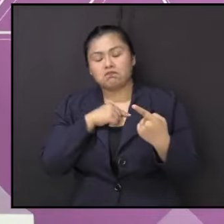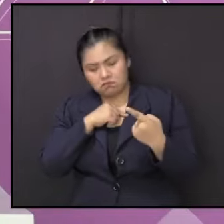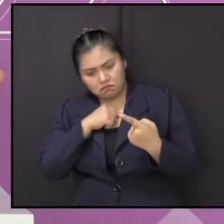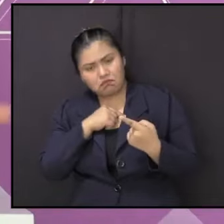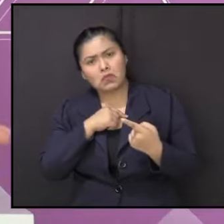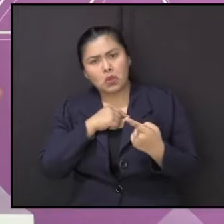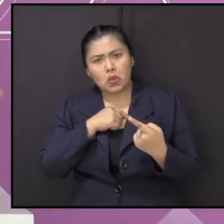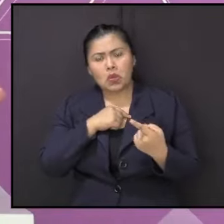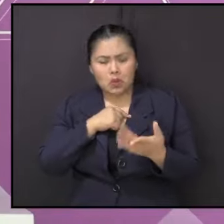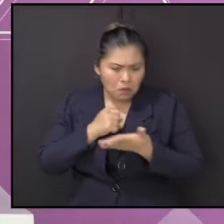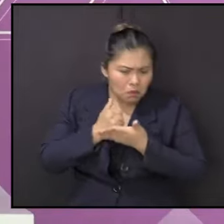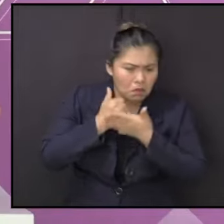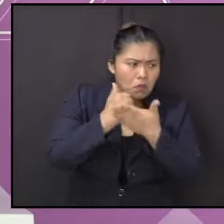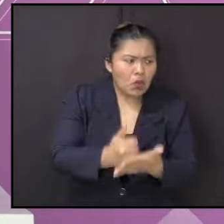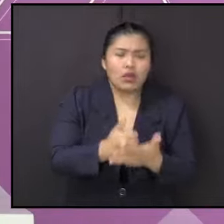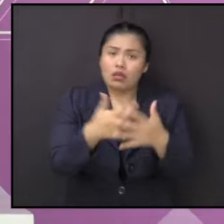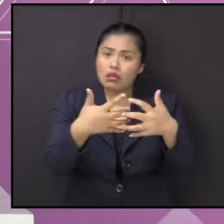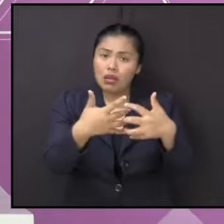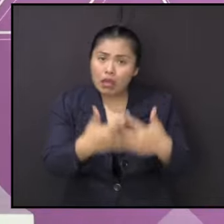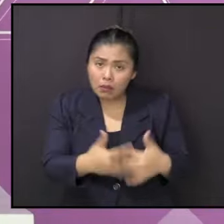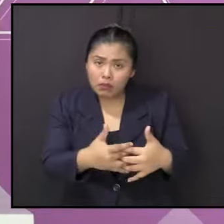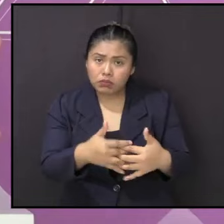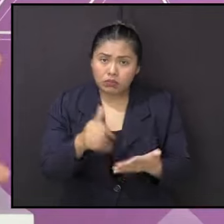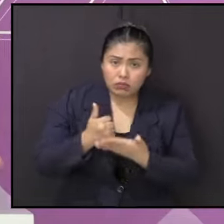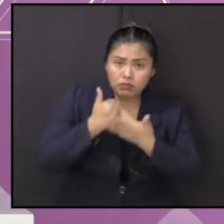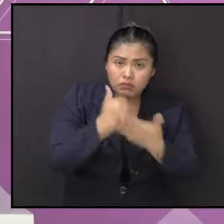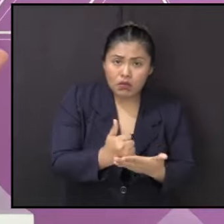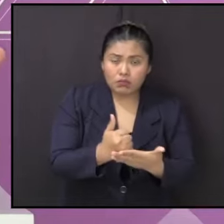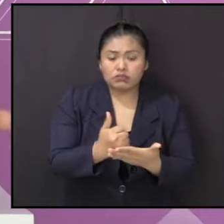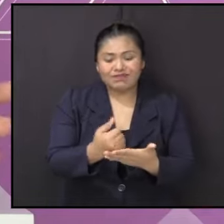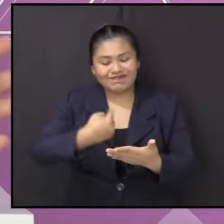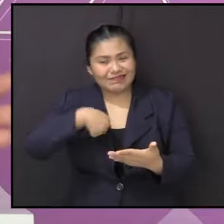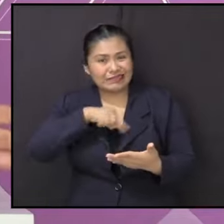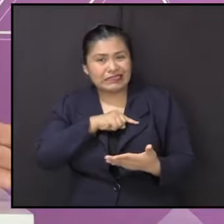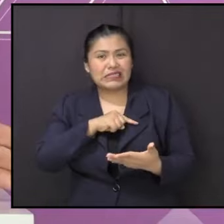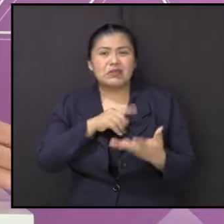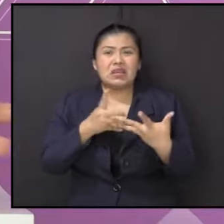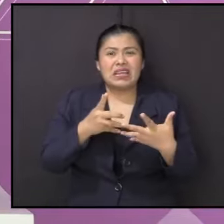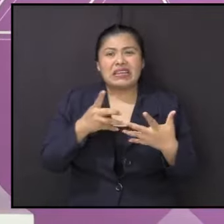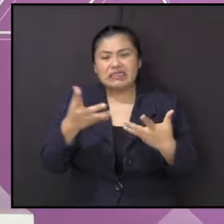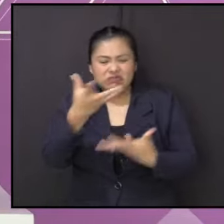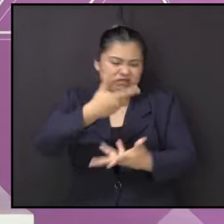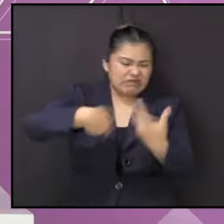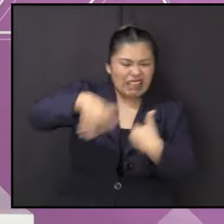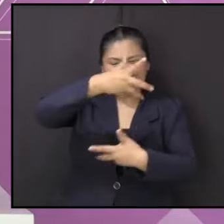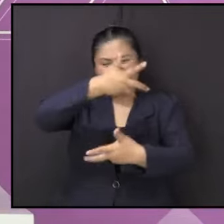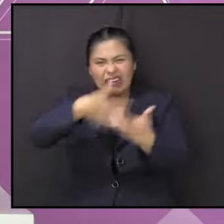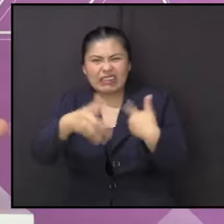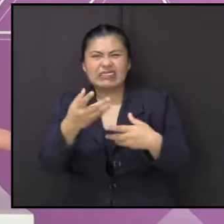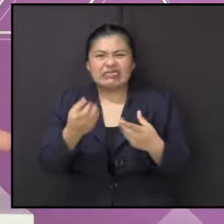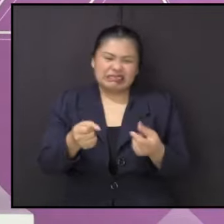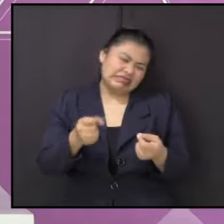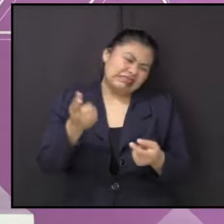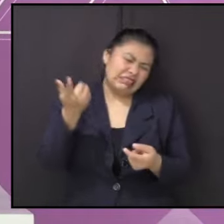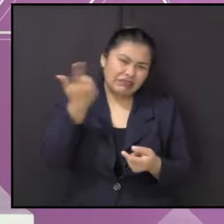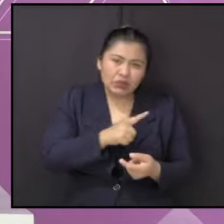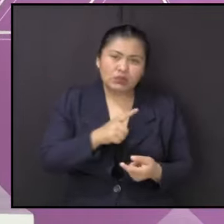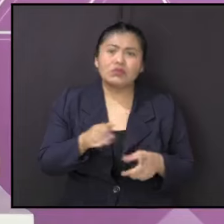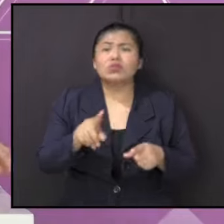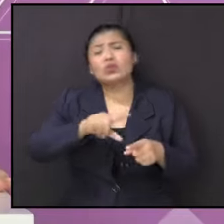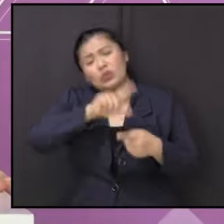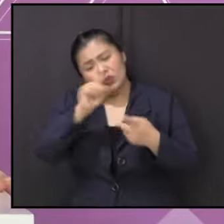tramitología. Muchas de las empresas, al verse envuelta en mucha tramitología, deciden irse. Otra, la inseguridad. ¿Cómo podemos